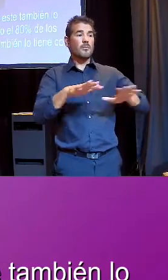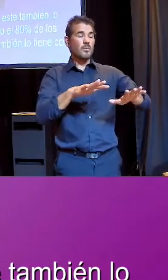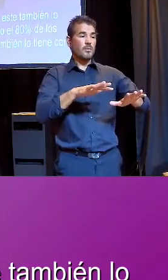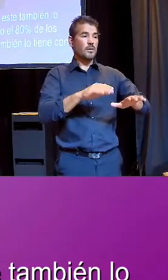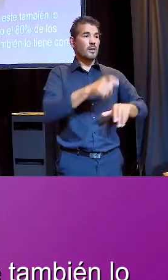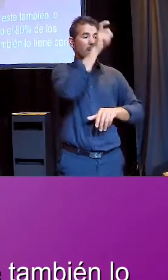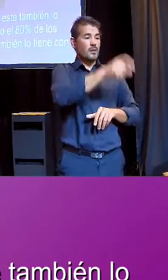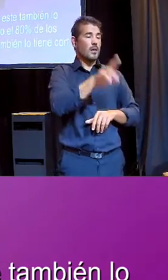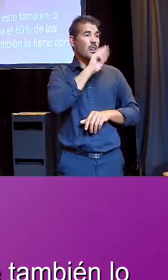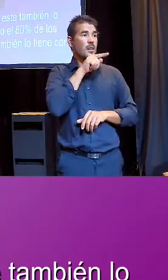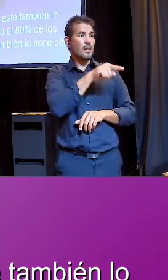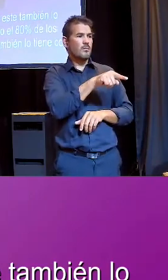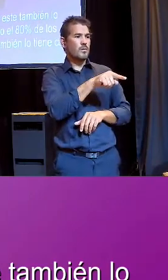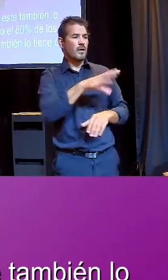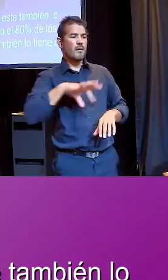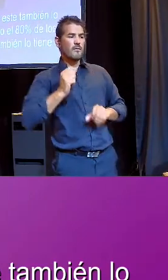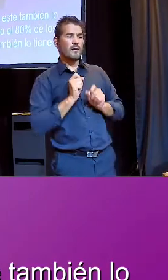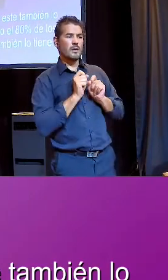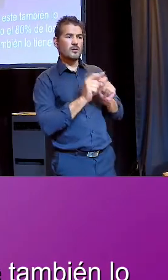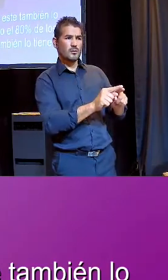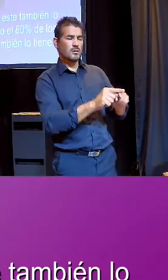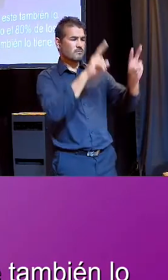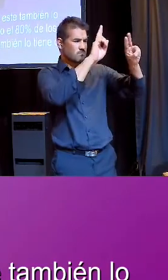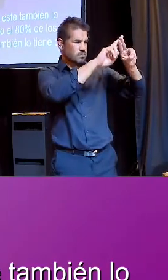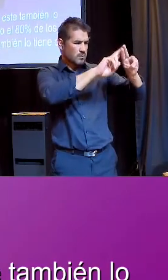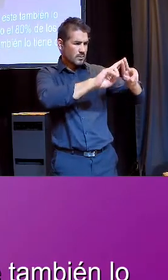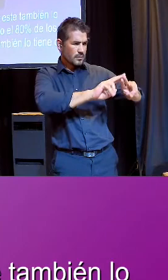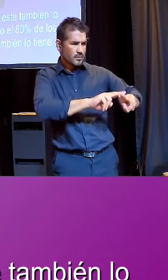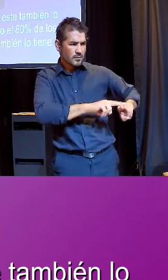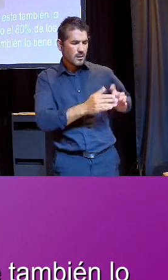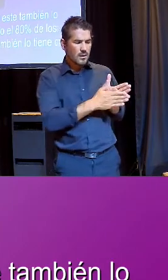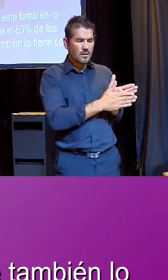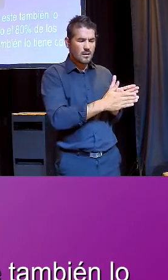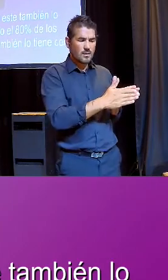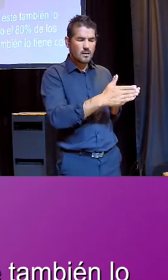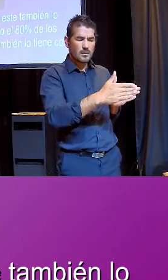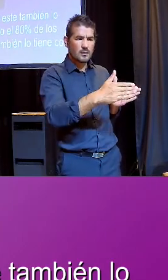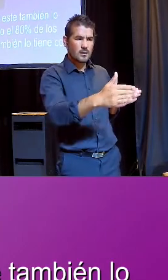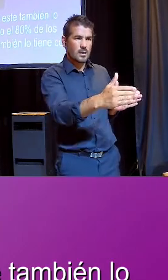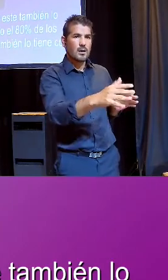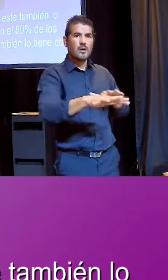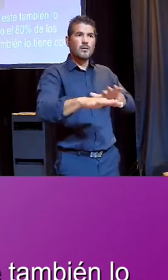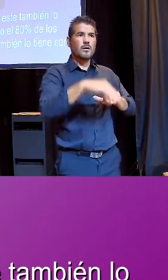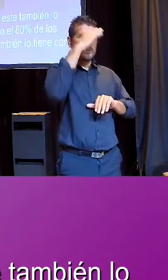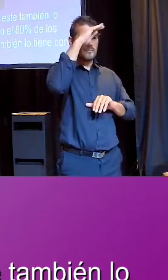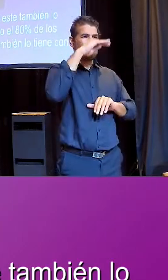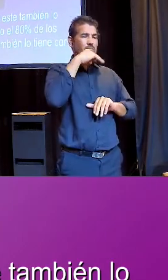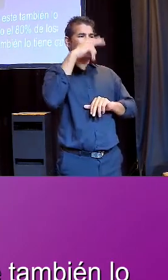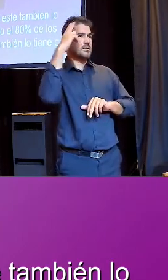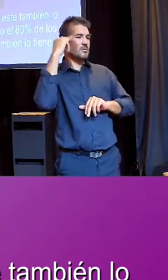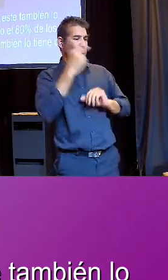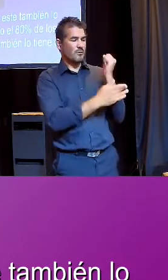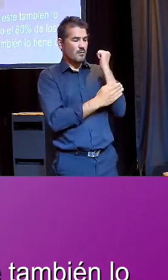nace, digamos, haciendo una medición tremendamente minuciosa para ver qué otros factores podrían estar asociados con el